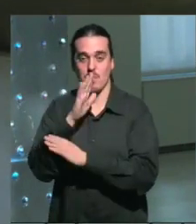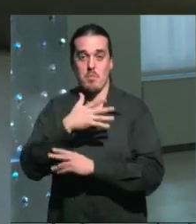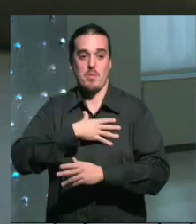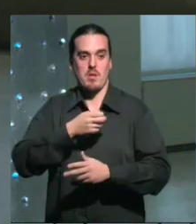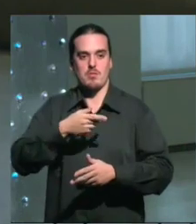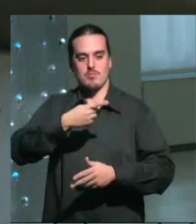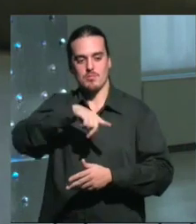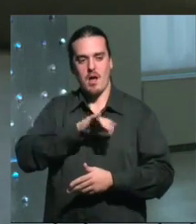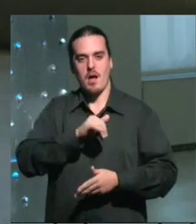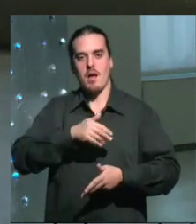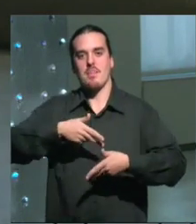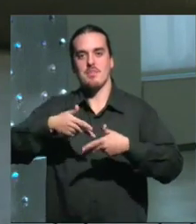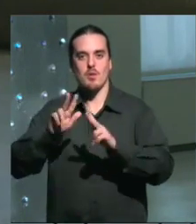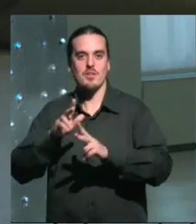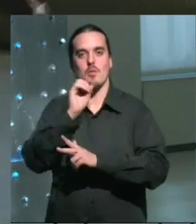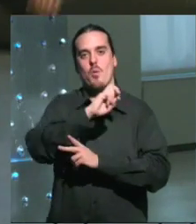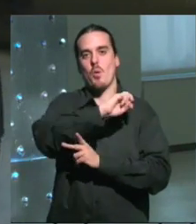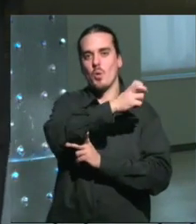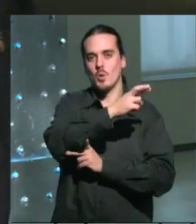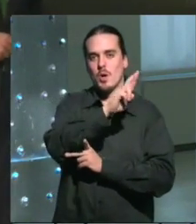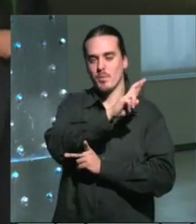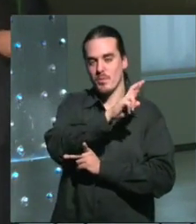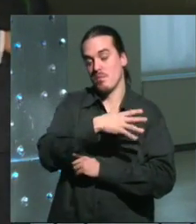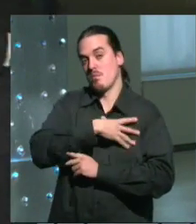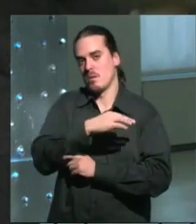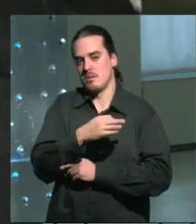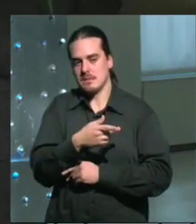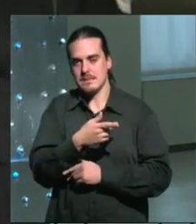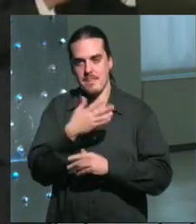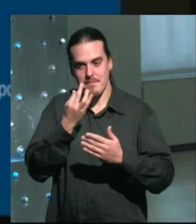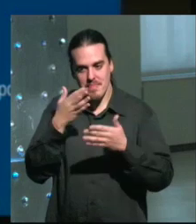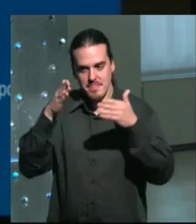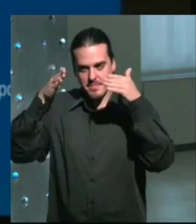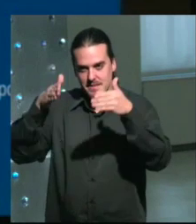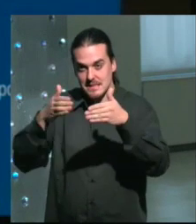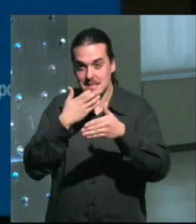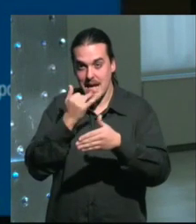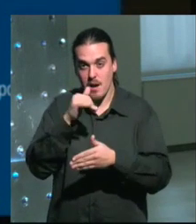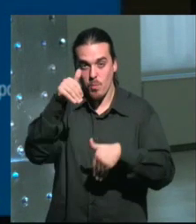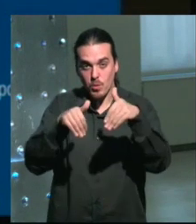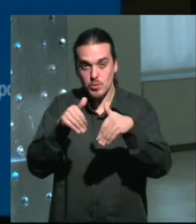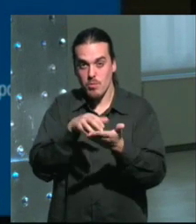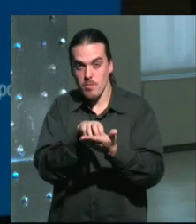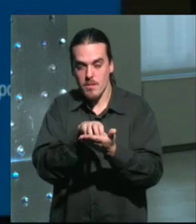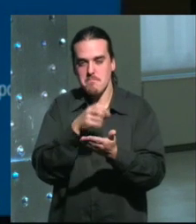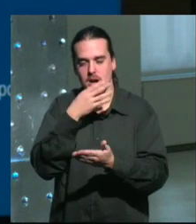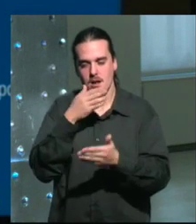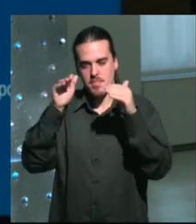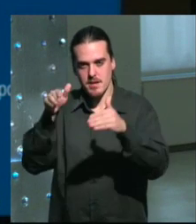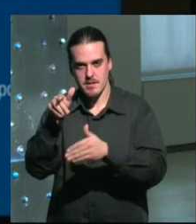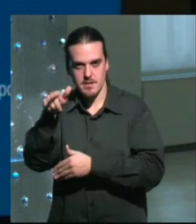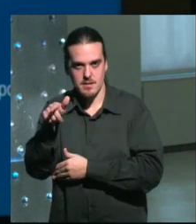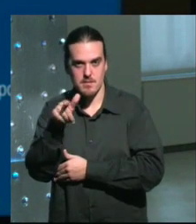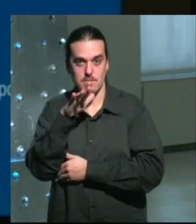votar no matter what, pase lo que pase. Céntrate en ese voto indeciso. Eso te permite, en primer lugar, definir